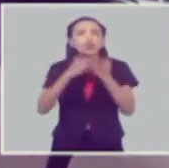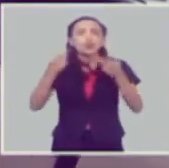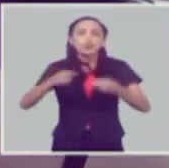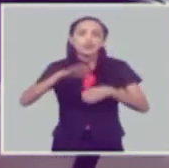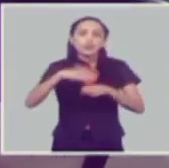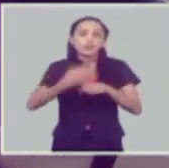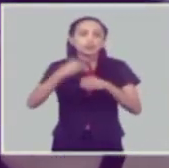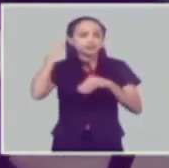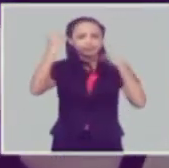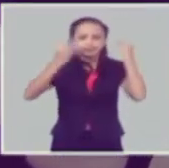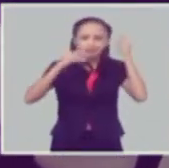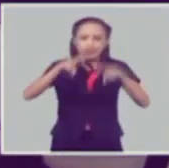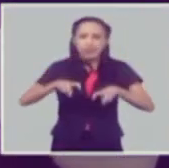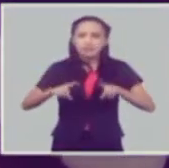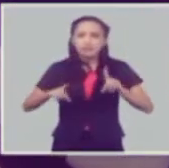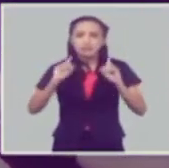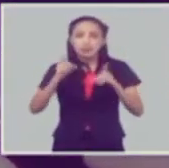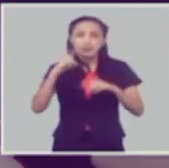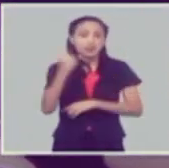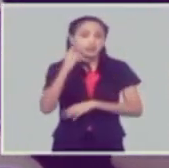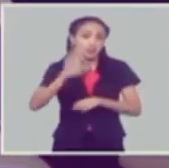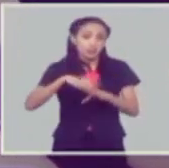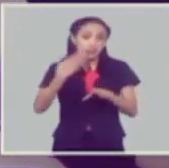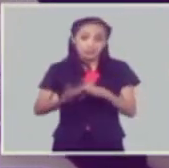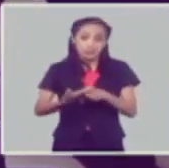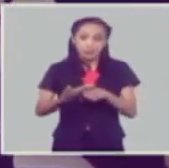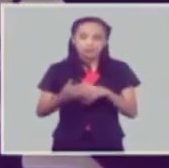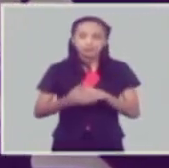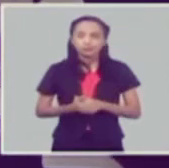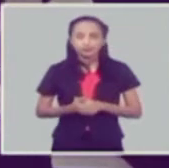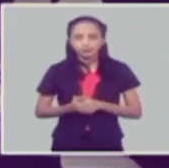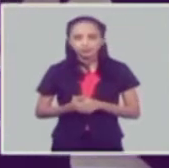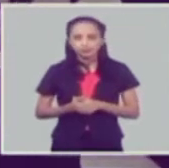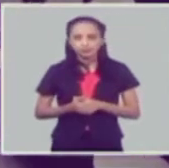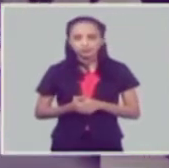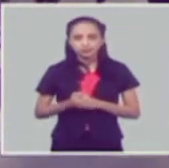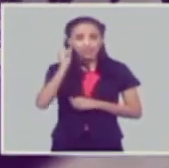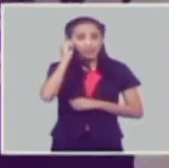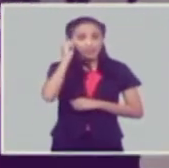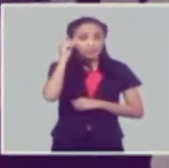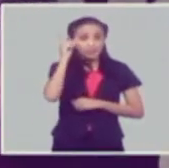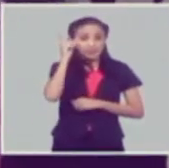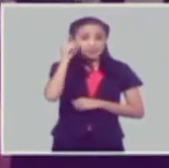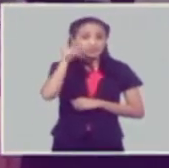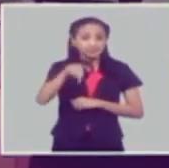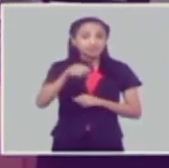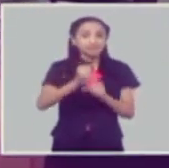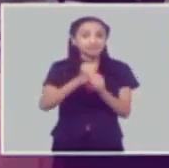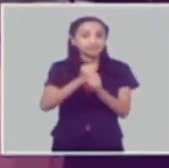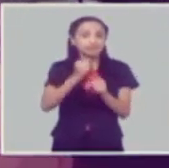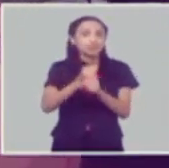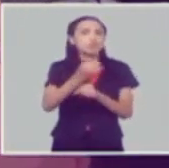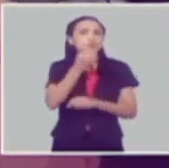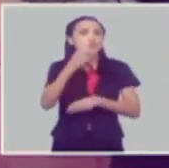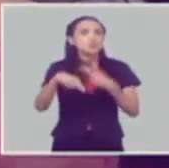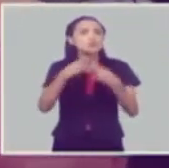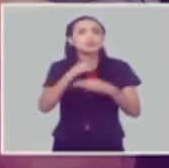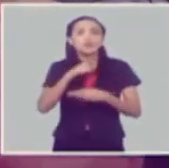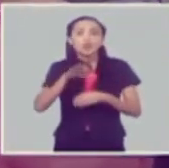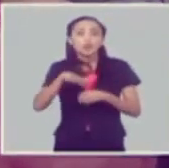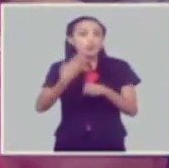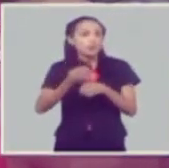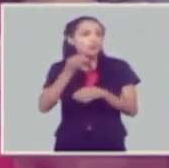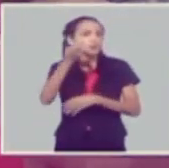Nacional, transcurrido un año de su entrada en vigor. La experiencia en su aplicación nos permitirá realizar los ajustes